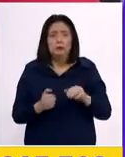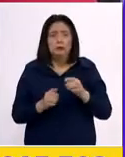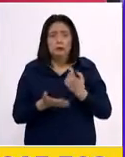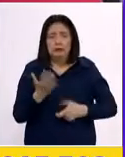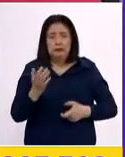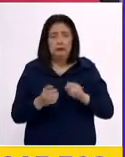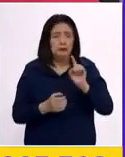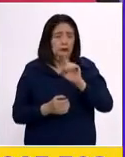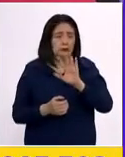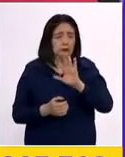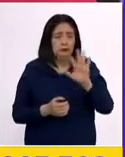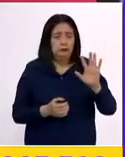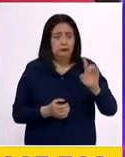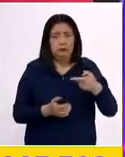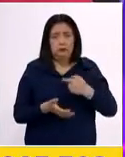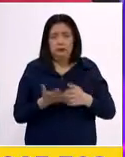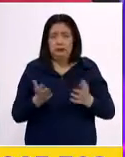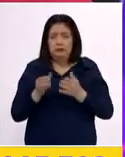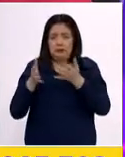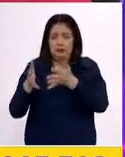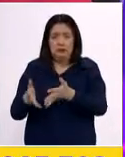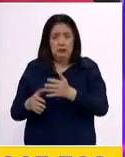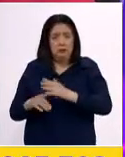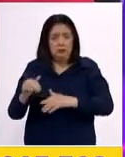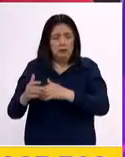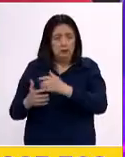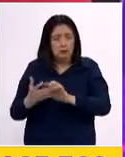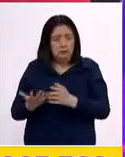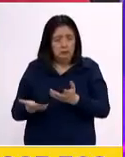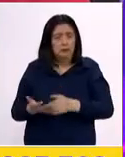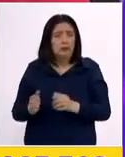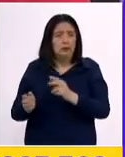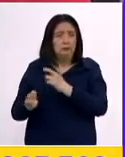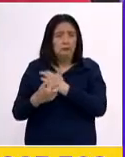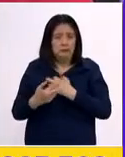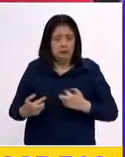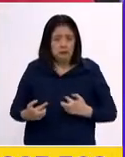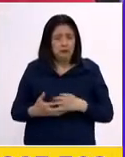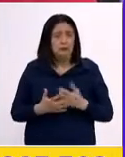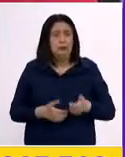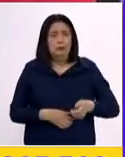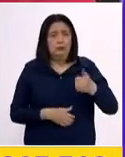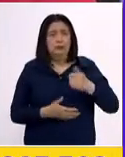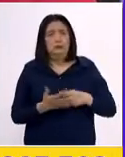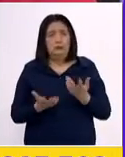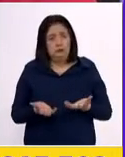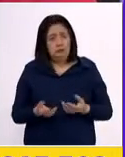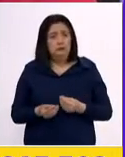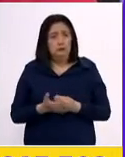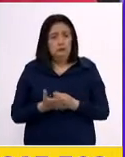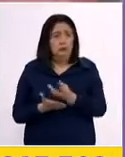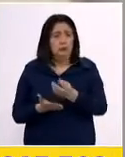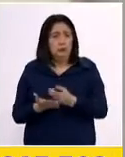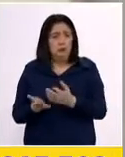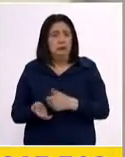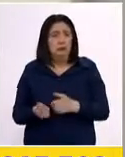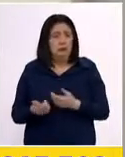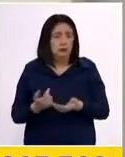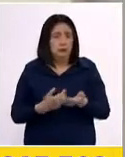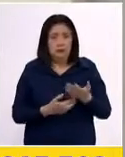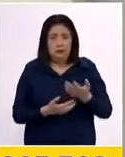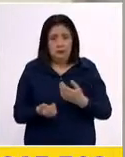$155,000 que dejó en una obra en Pachacamac. El dueño de la maquinaria ofrece una recompensa para que se la devuelva. Hace